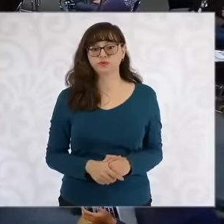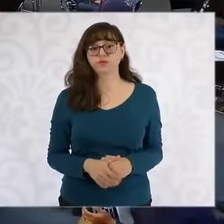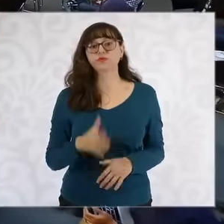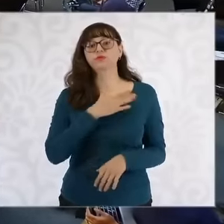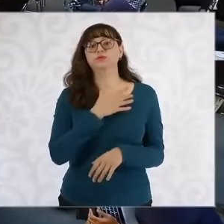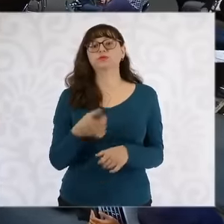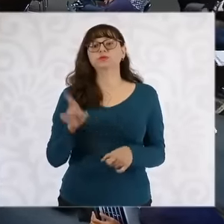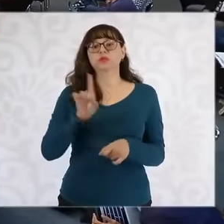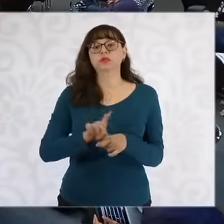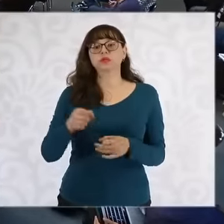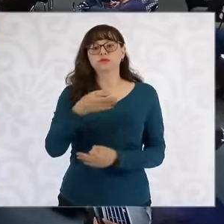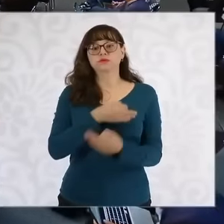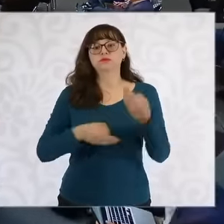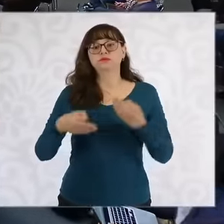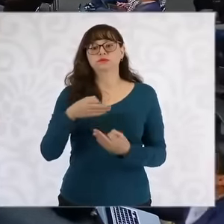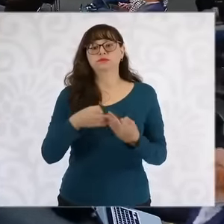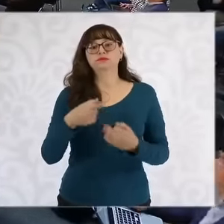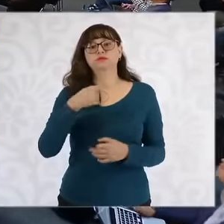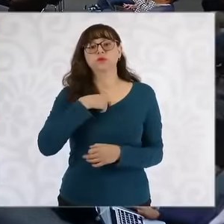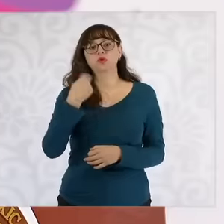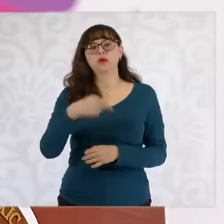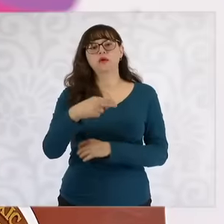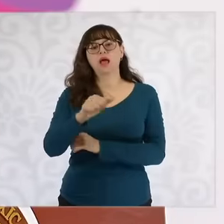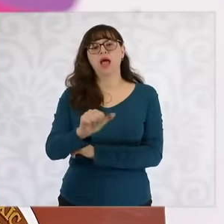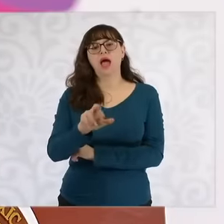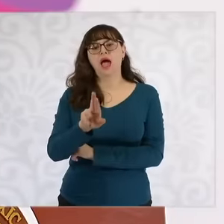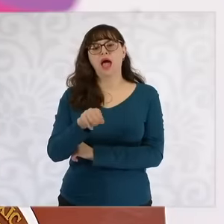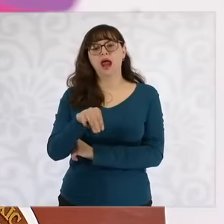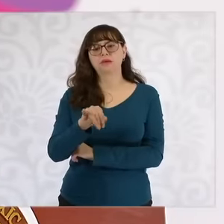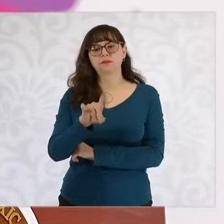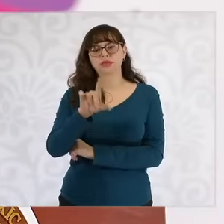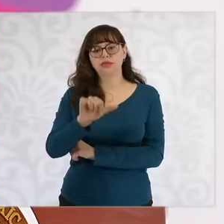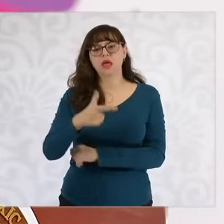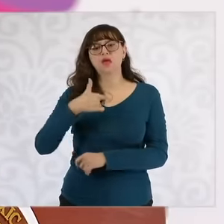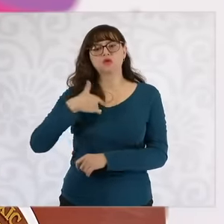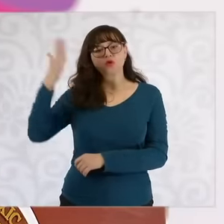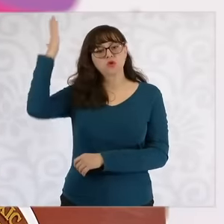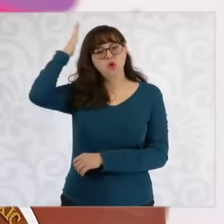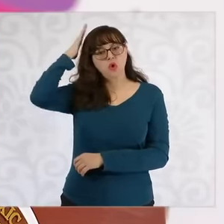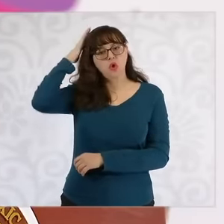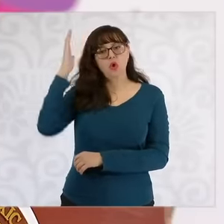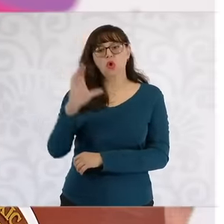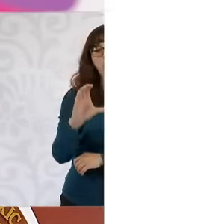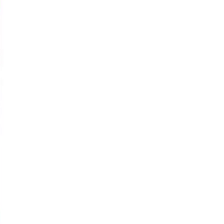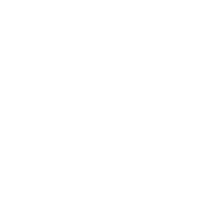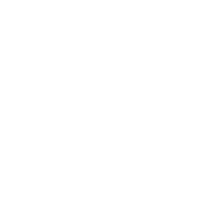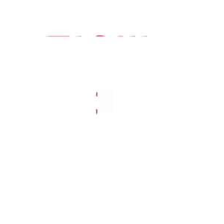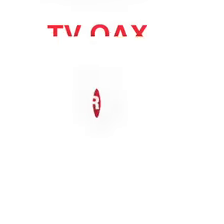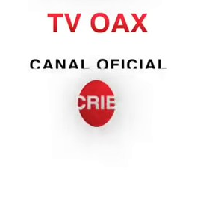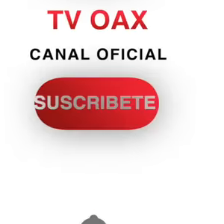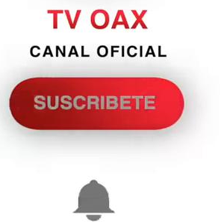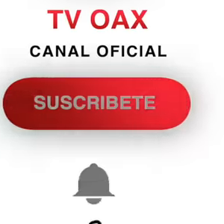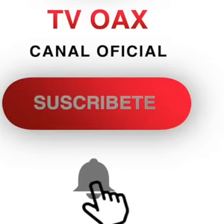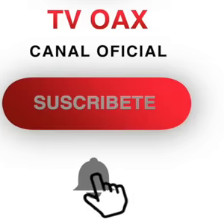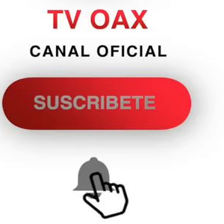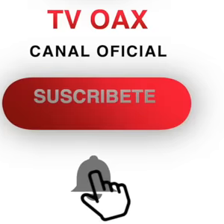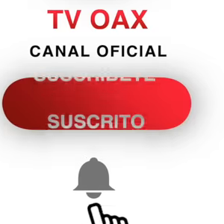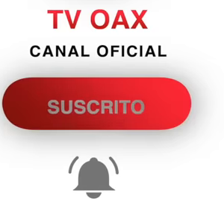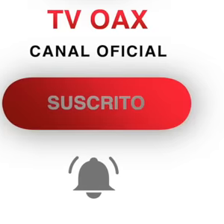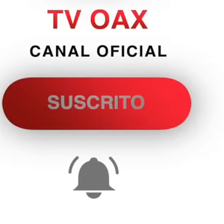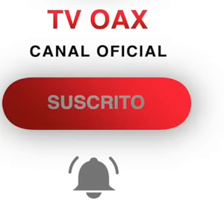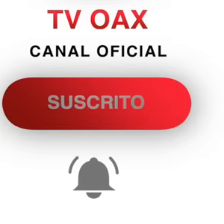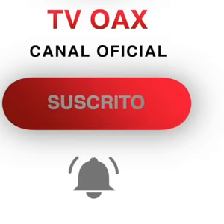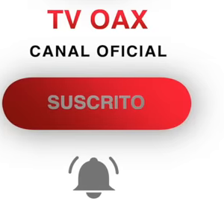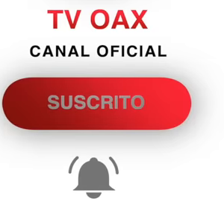Buenos días a todos. Soy Armida Zúñiga, titular de la COFEPRIS. Efectivamente, en el nuevo modelo de adquisición